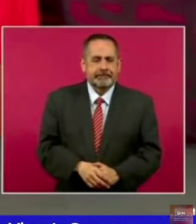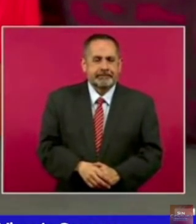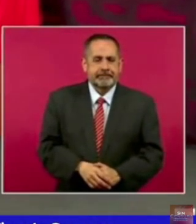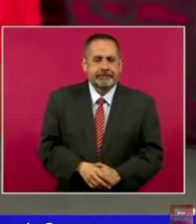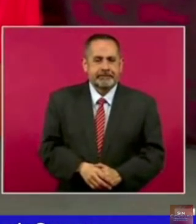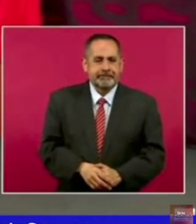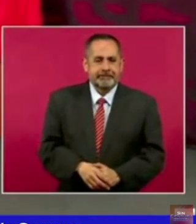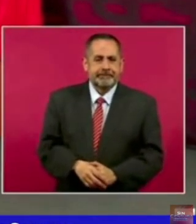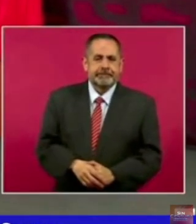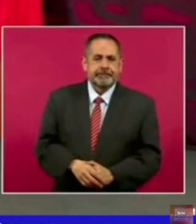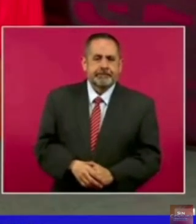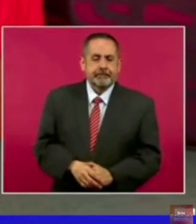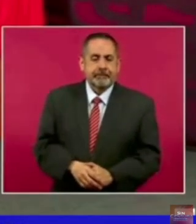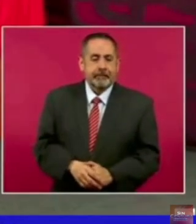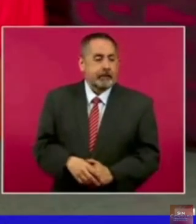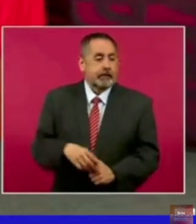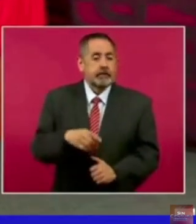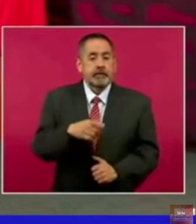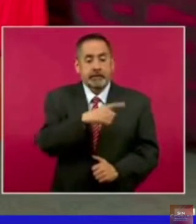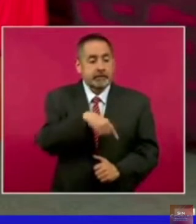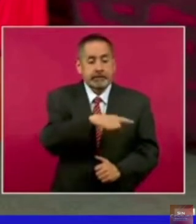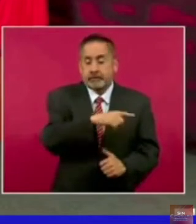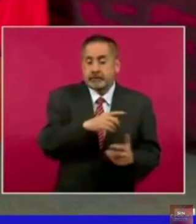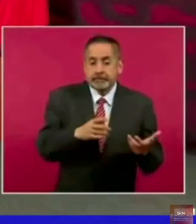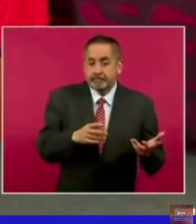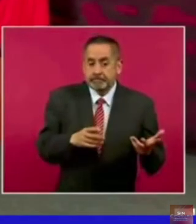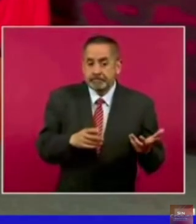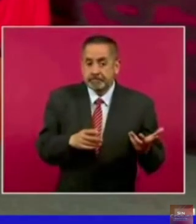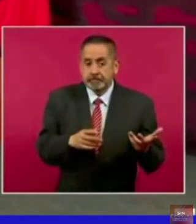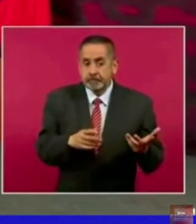Que no apoyaron